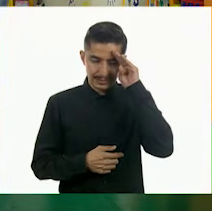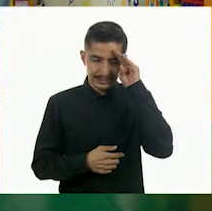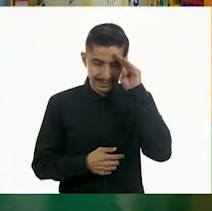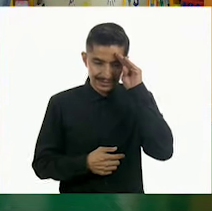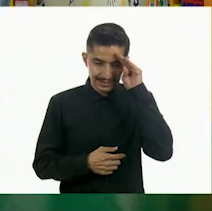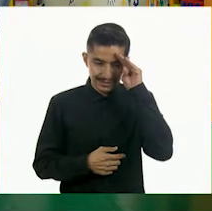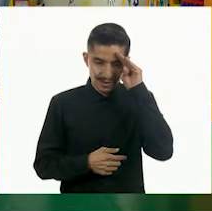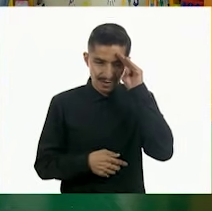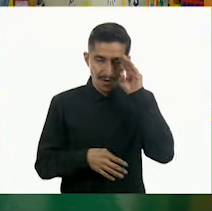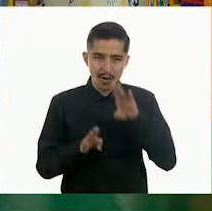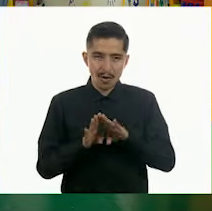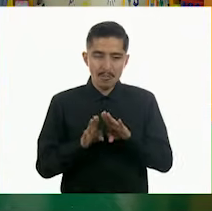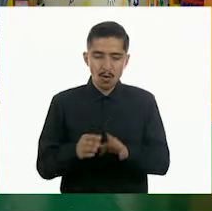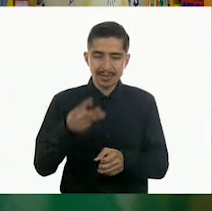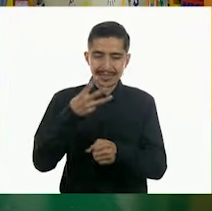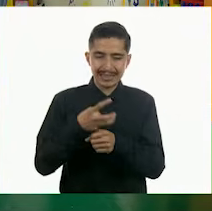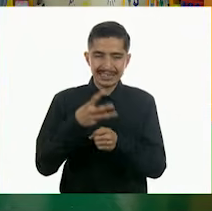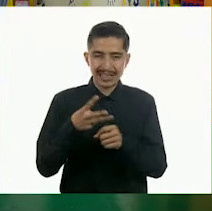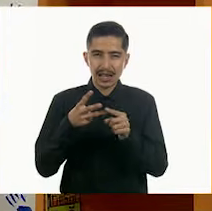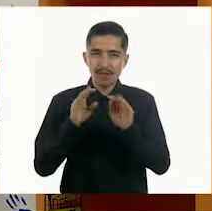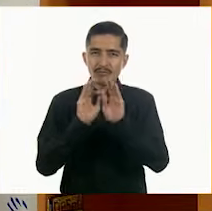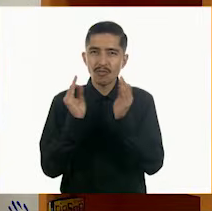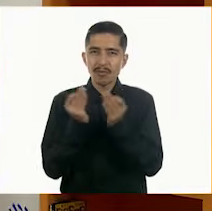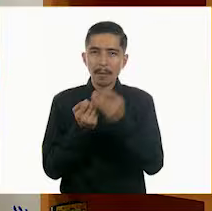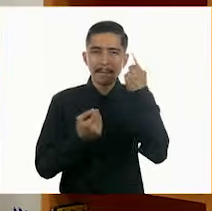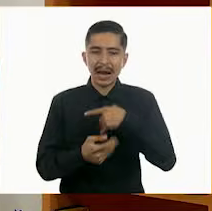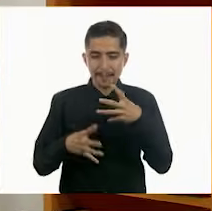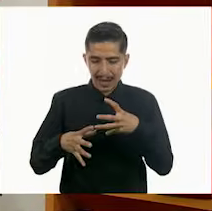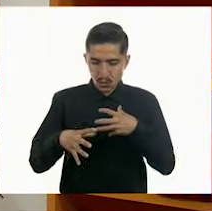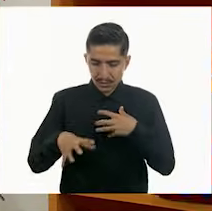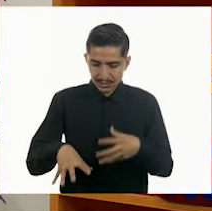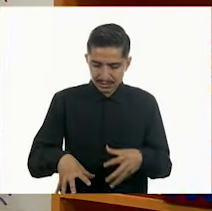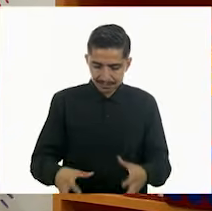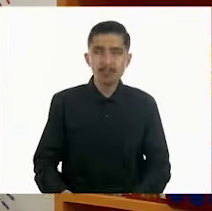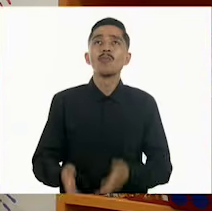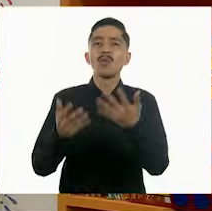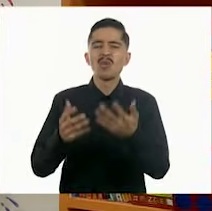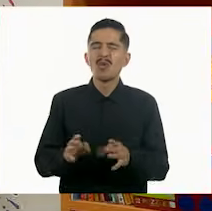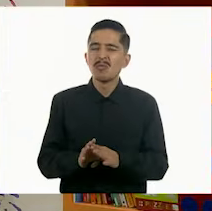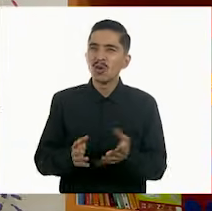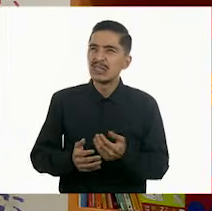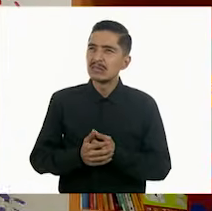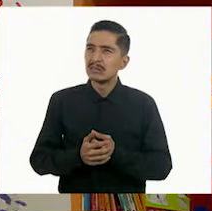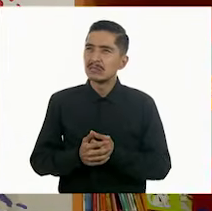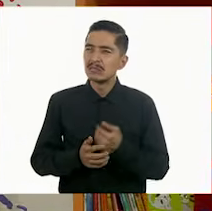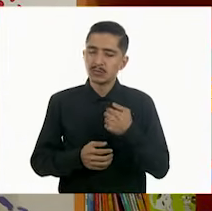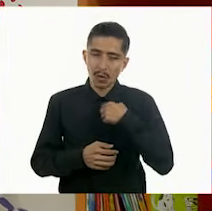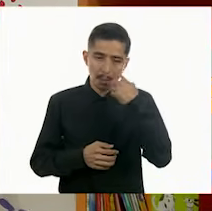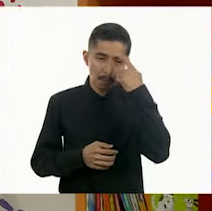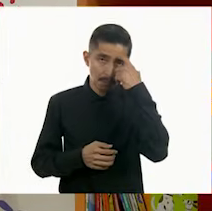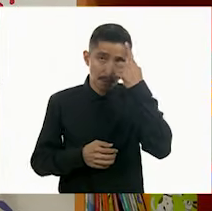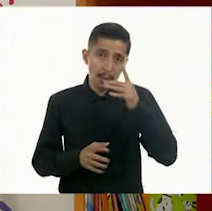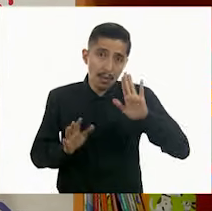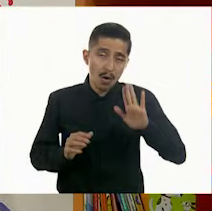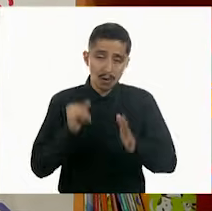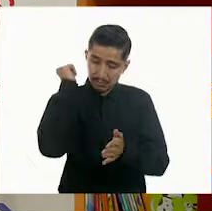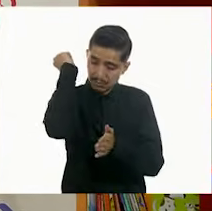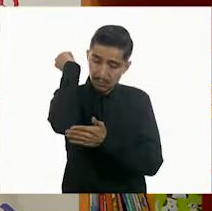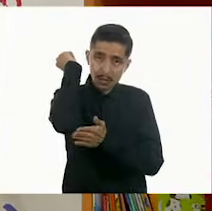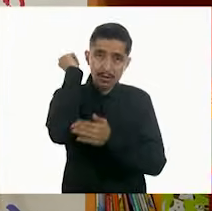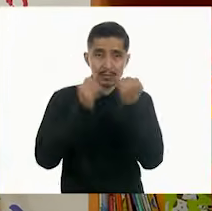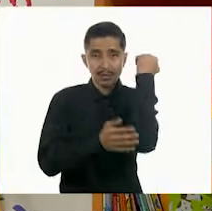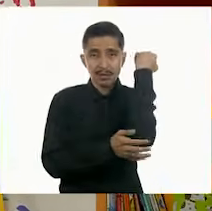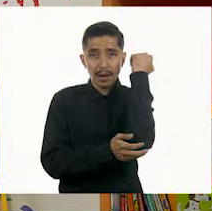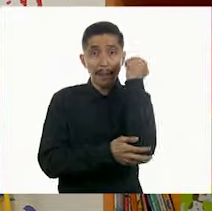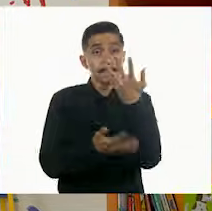tercera manera para levantar nuestro balón. A mí se me ocurre hacerlo con los codos. No son manos. Las